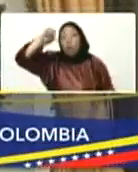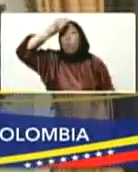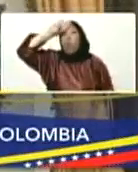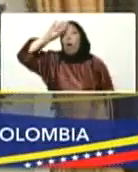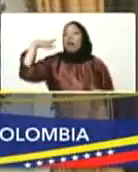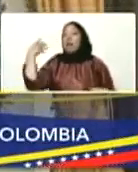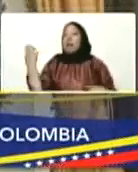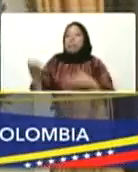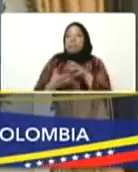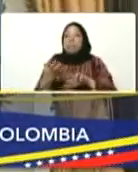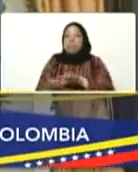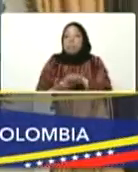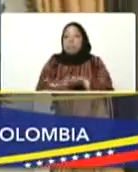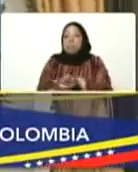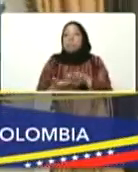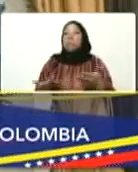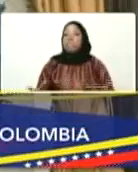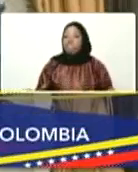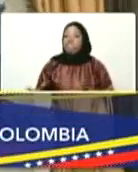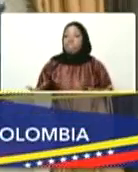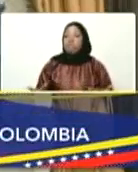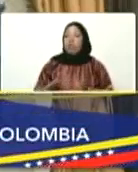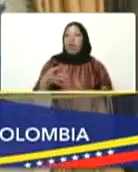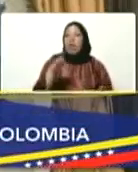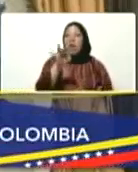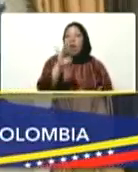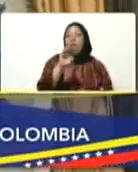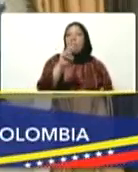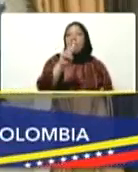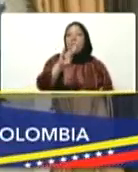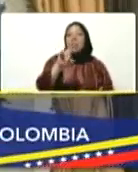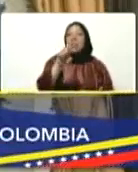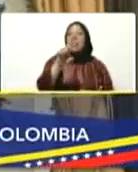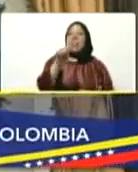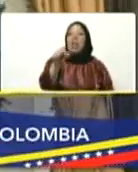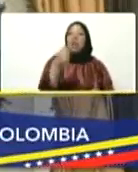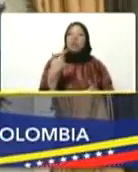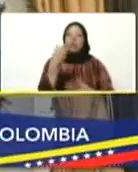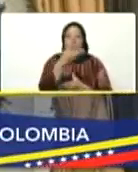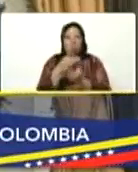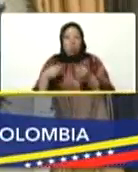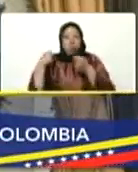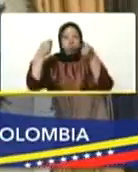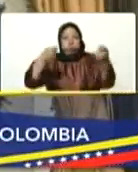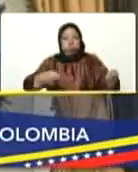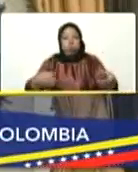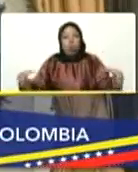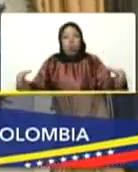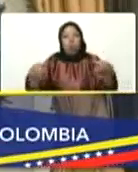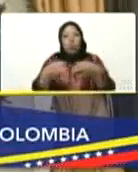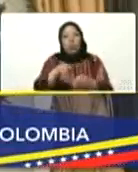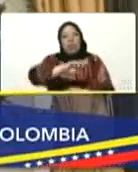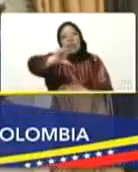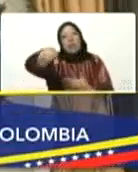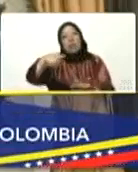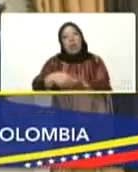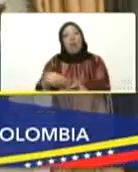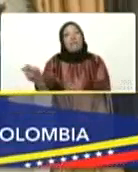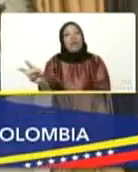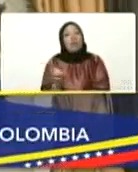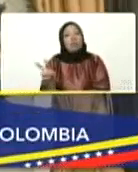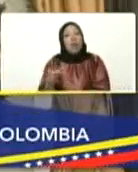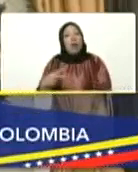Fidel, que en la Sierra Maestra recibió los fusiles que le envió la Fuerza Armada Nacional